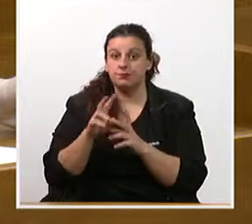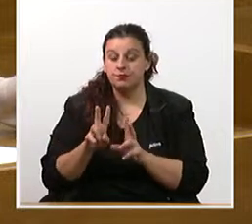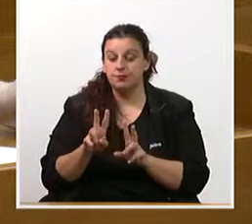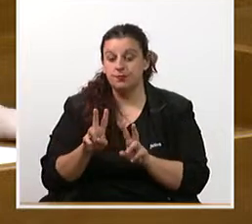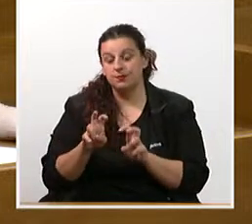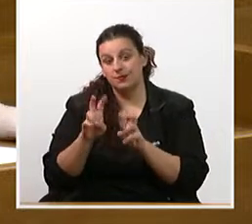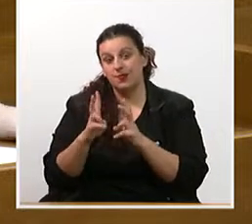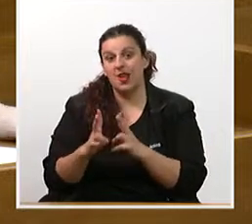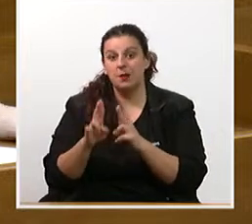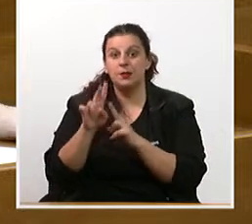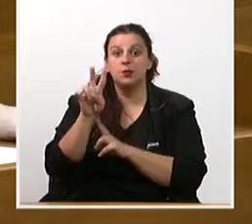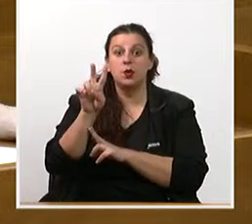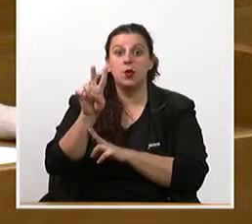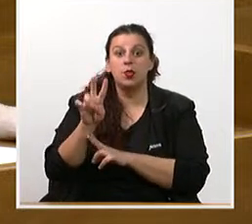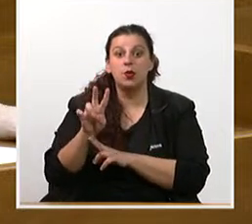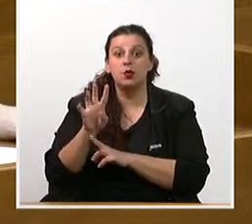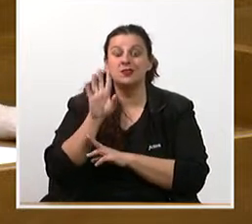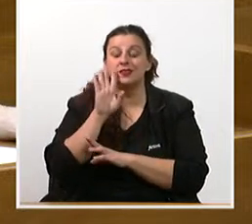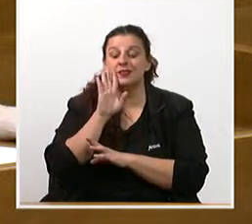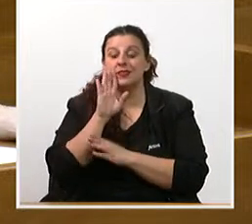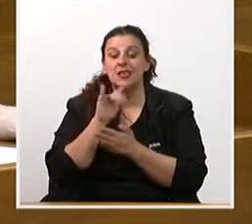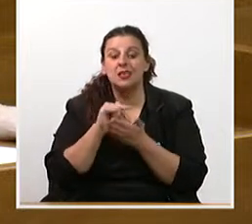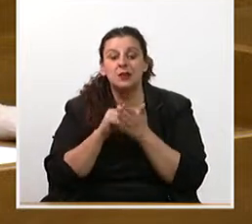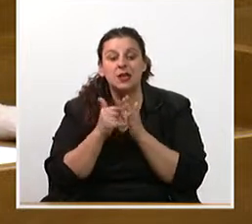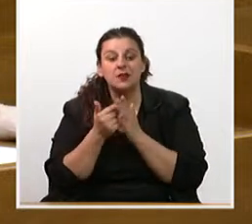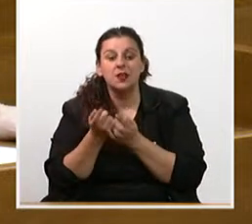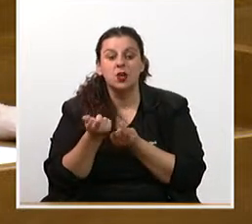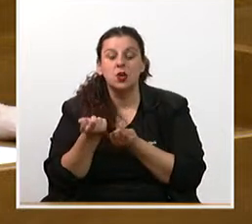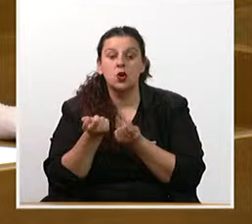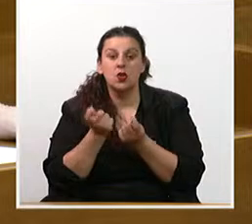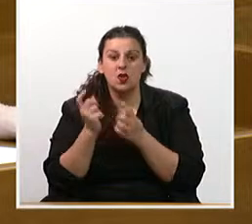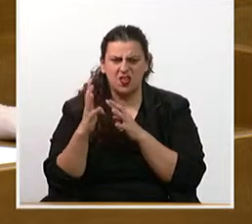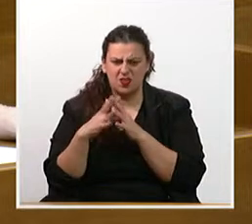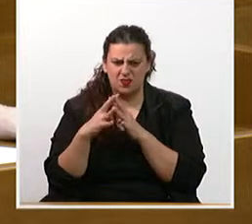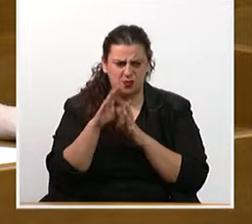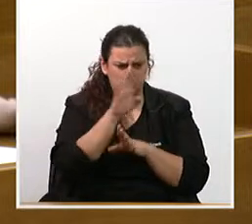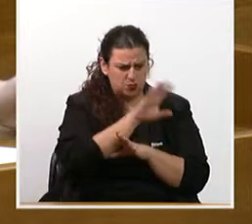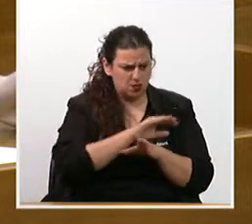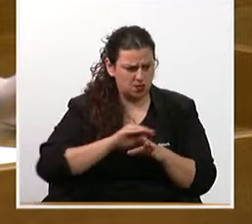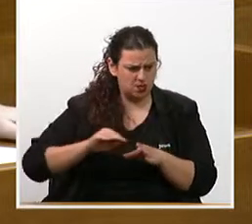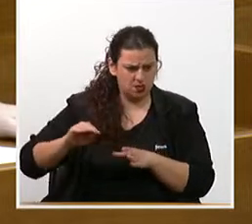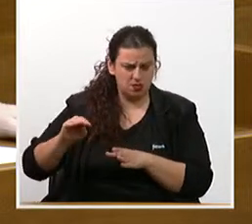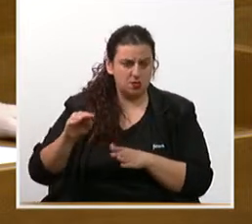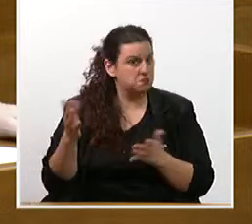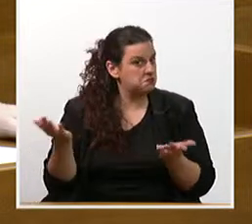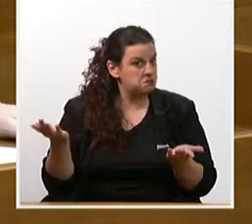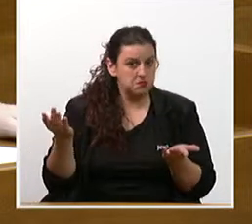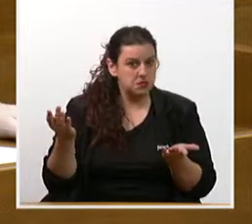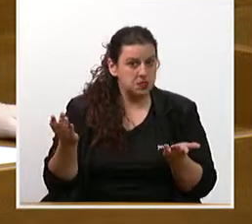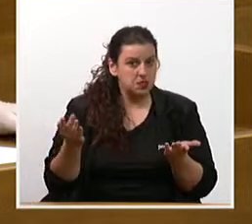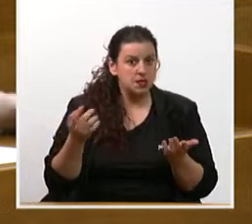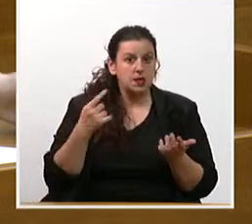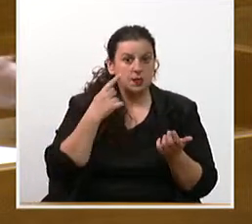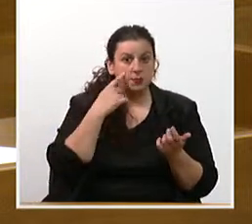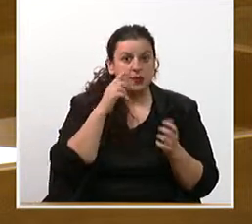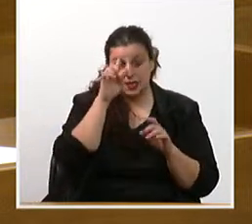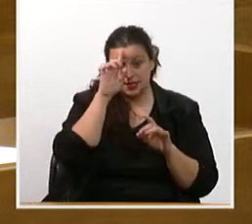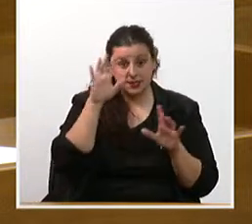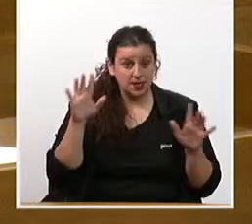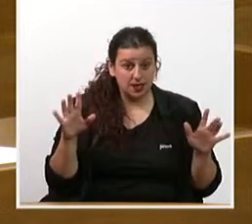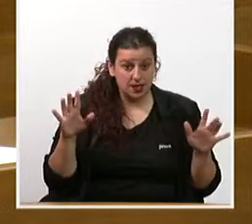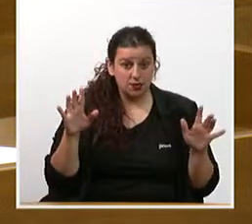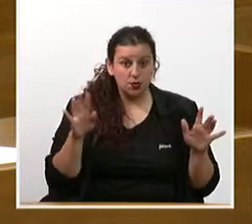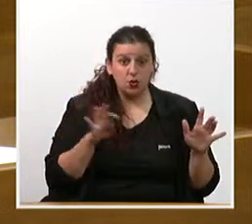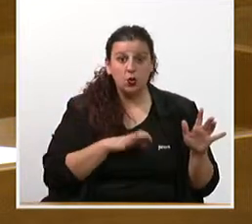en en lo que es la partida de planificación y coordinación de infraestructuras mire está claro lo que